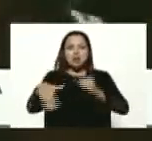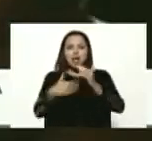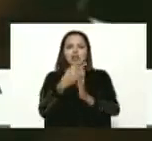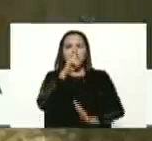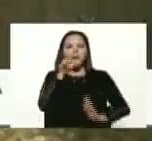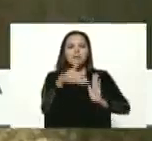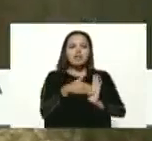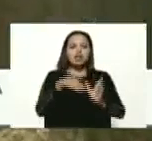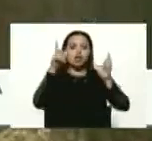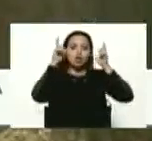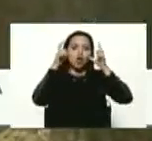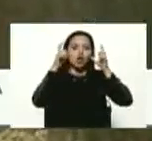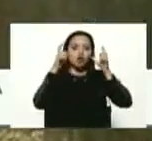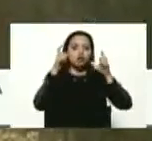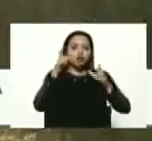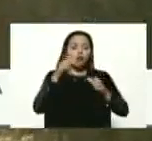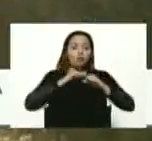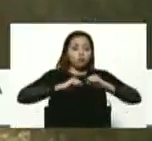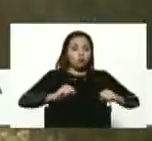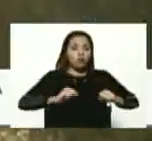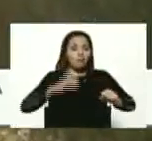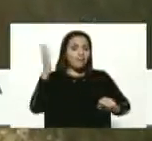gordos para los mataderos municipales.